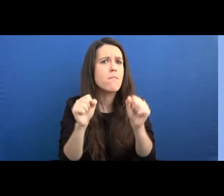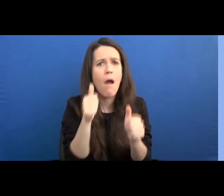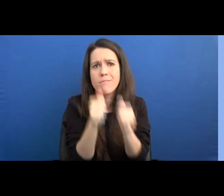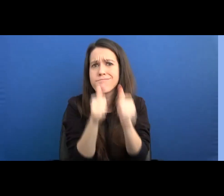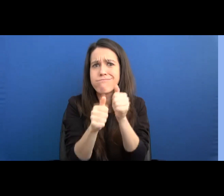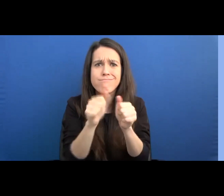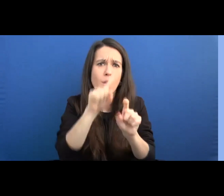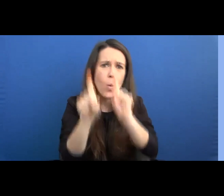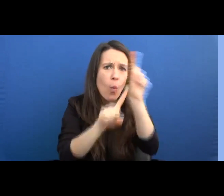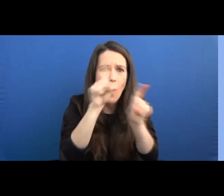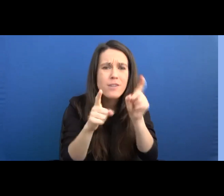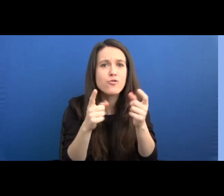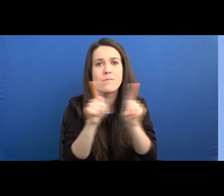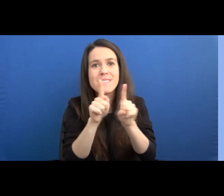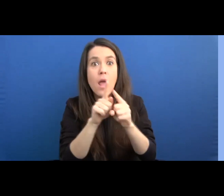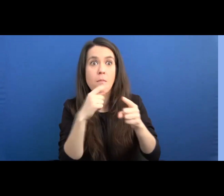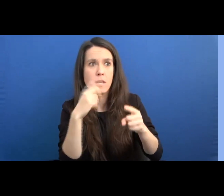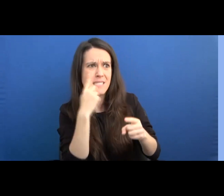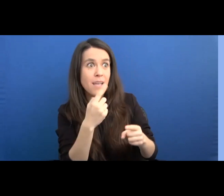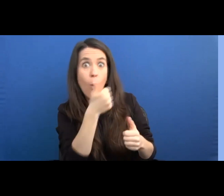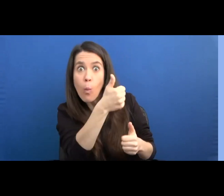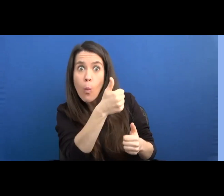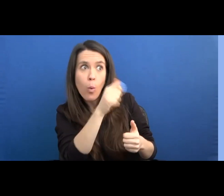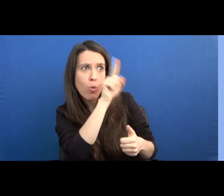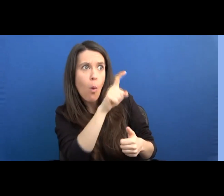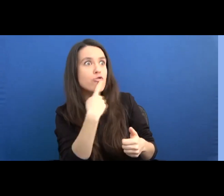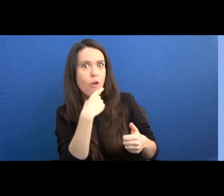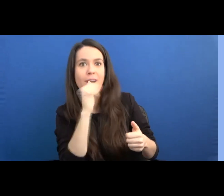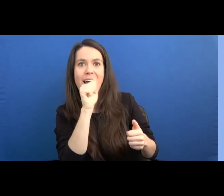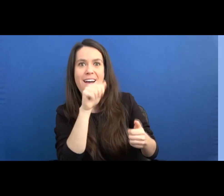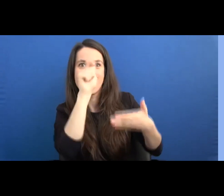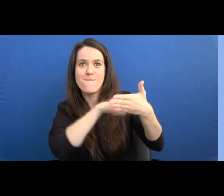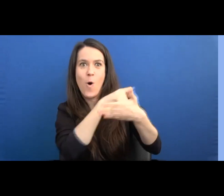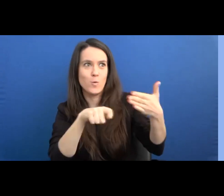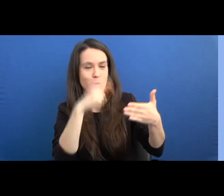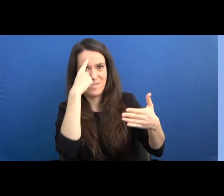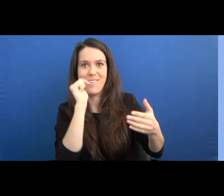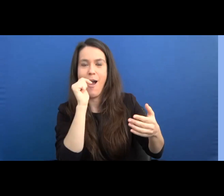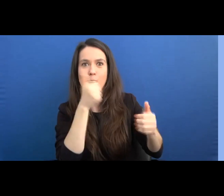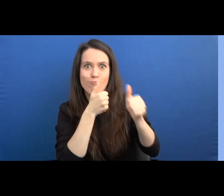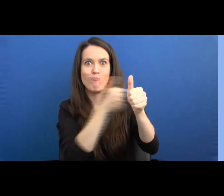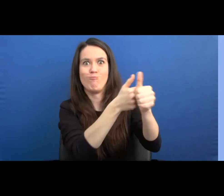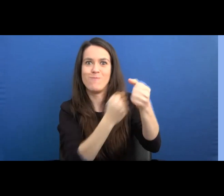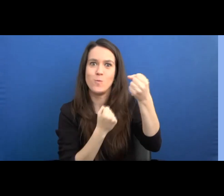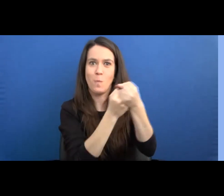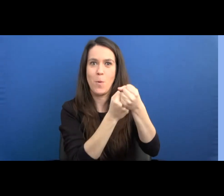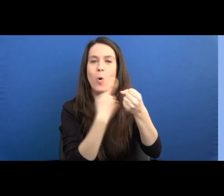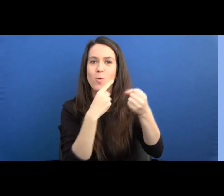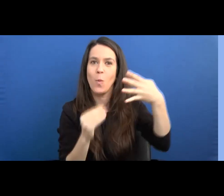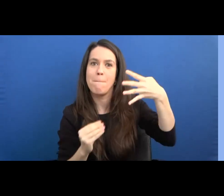En ese espacio podrán hacer cualquier pregunta y pueden votar las preguntas que quieren que se